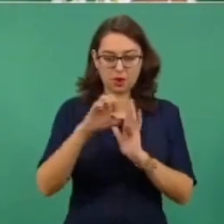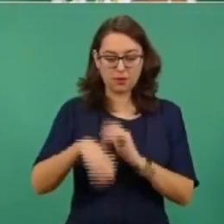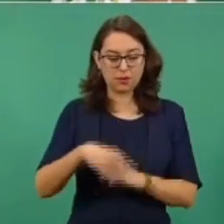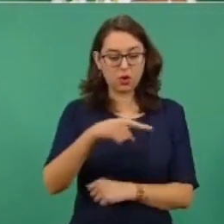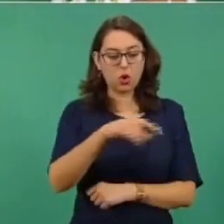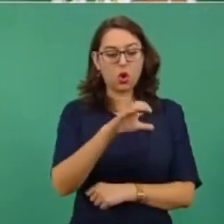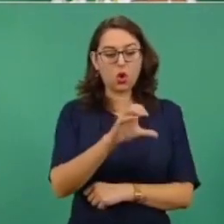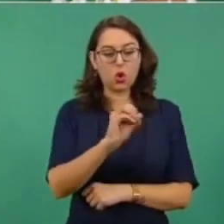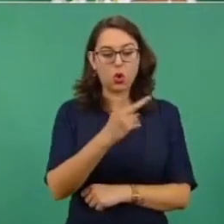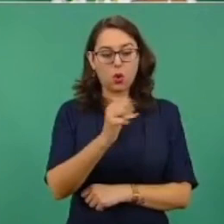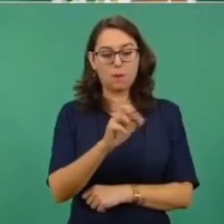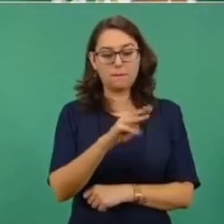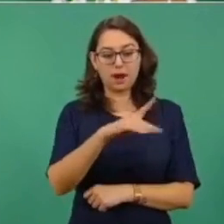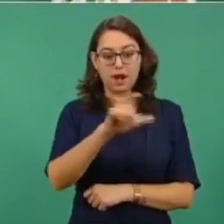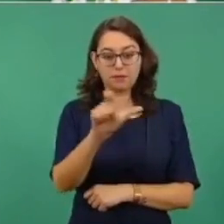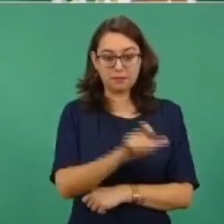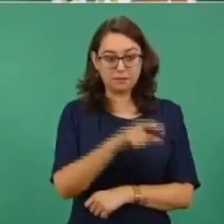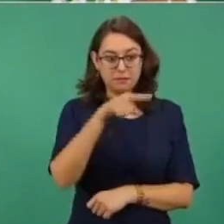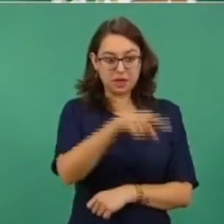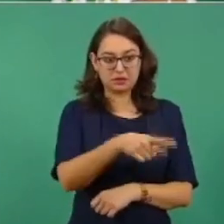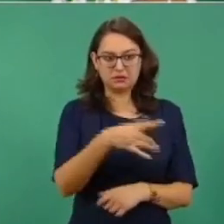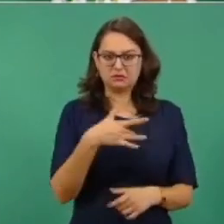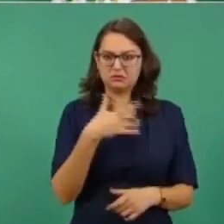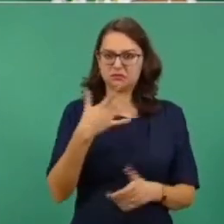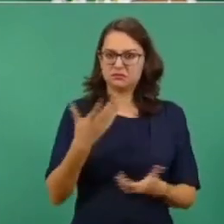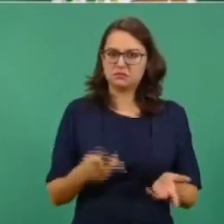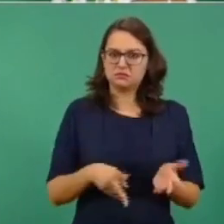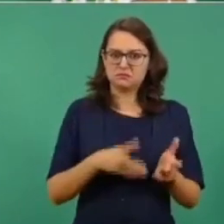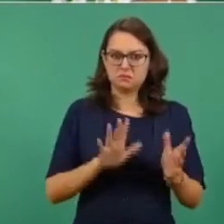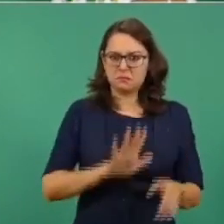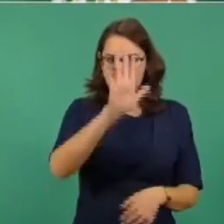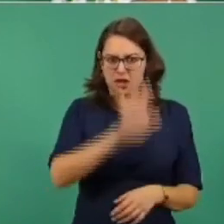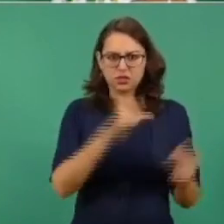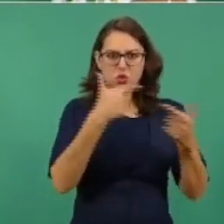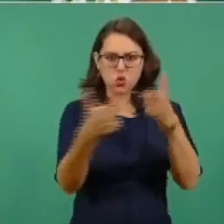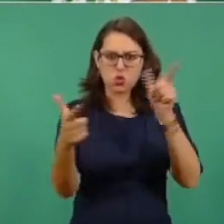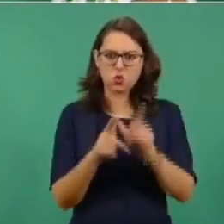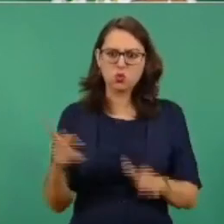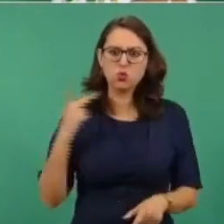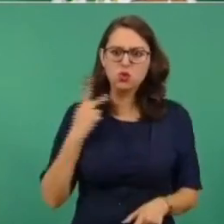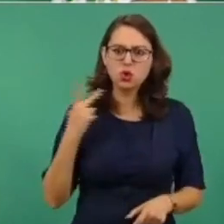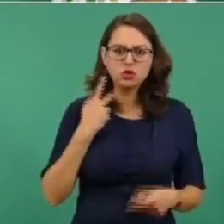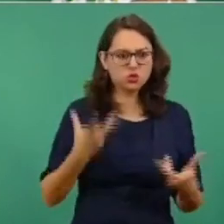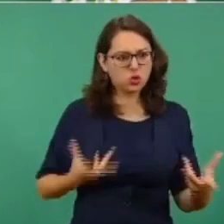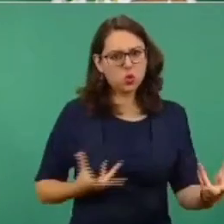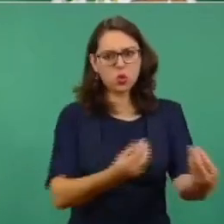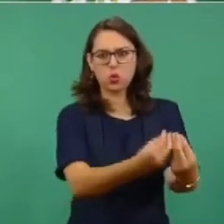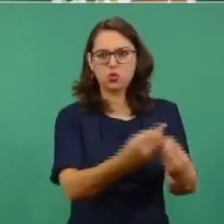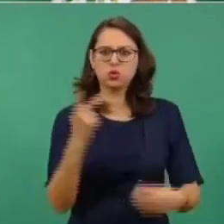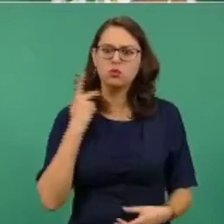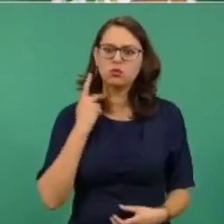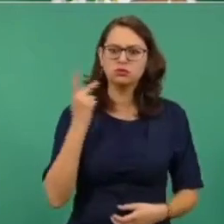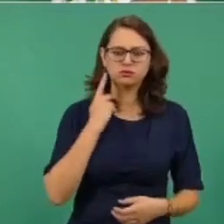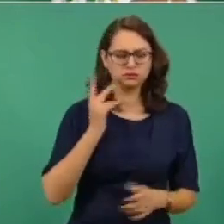ha venido actuando como si fuese un sector de un partido del bloque conservador.